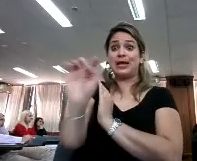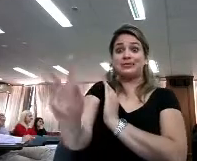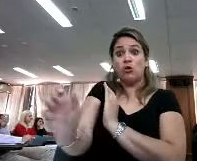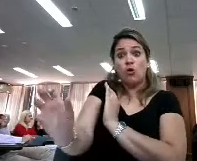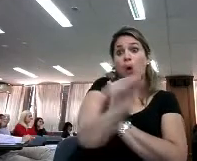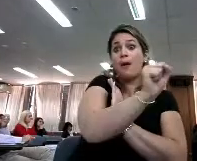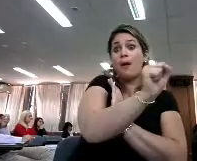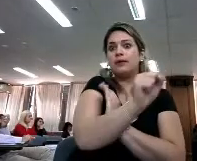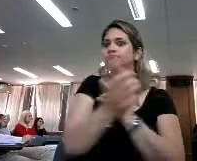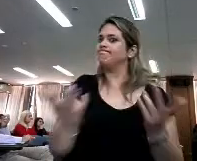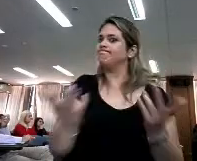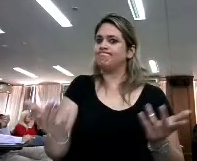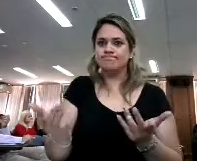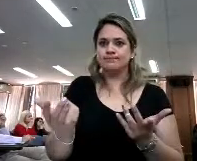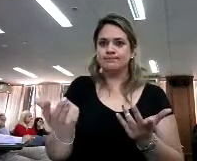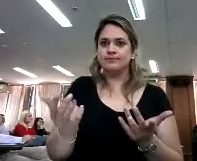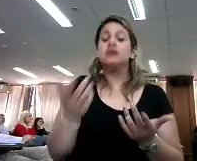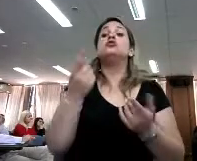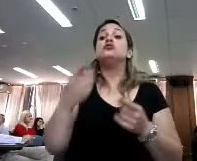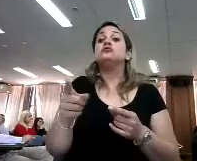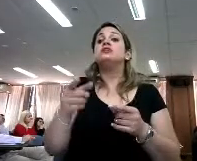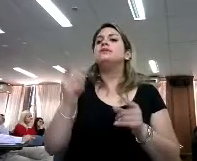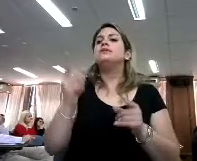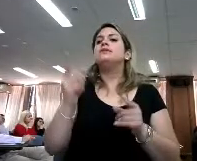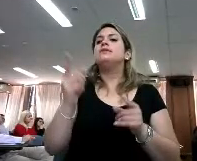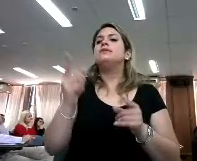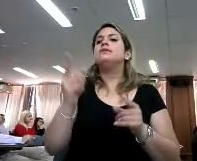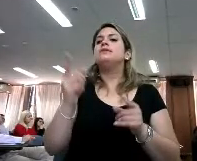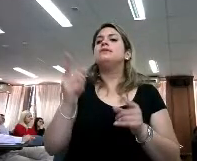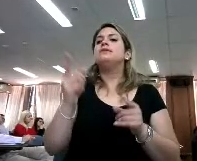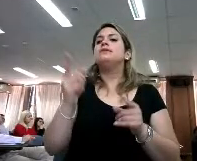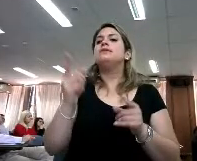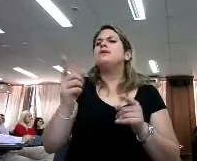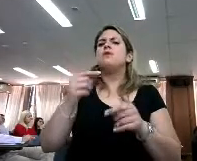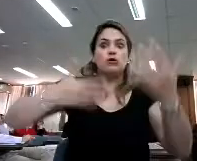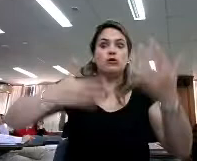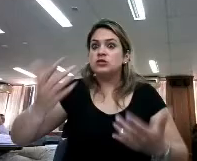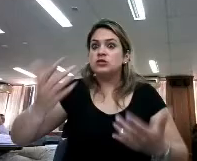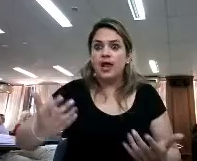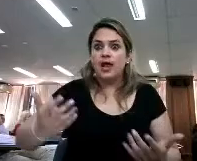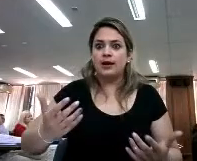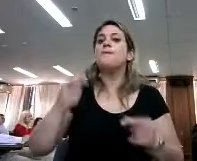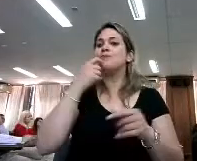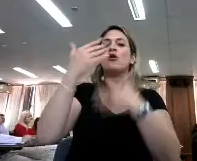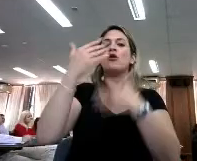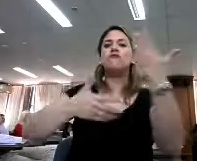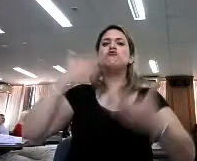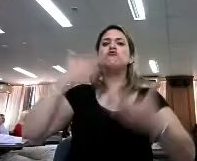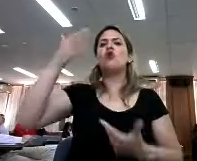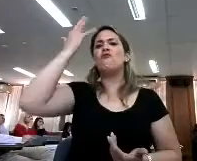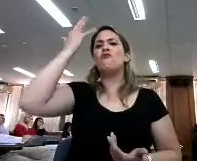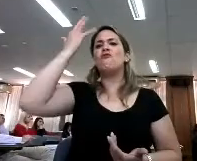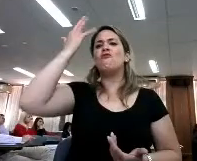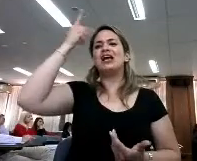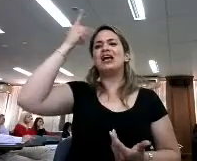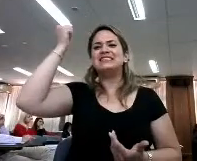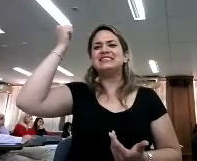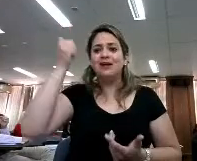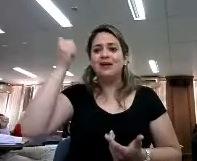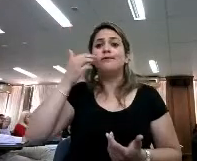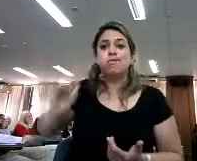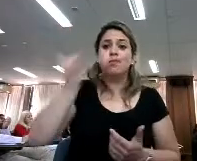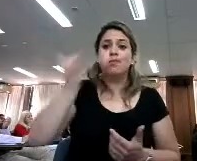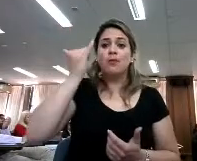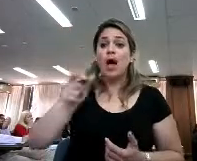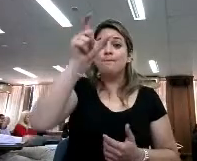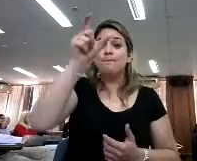viene incluso de un acto revolucionario, incluso de la Revolución Francesa, cuando efectivamente empezamos a reconocer a la